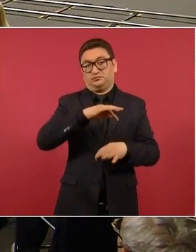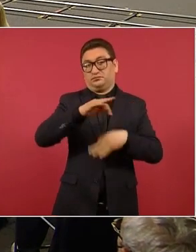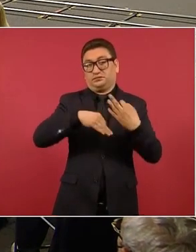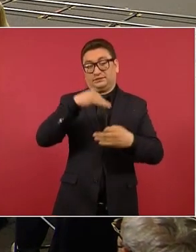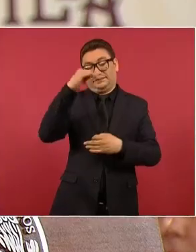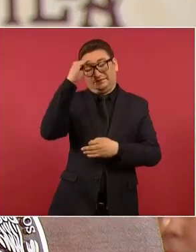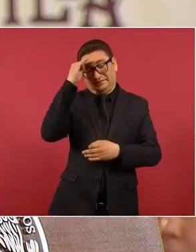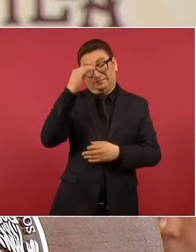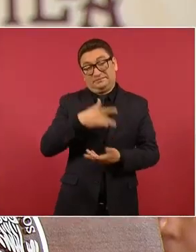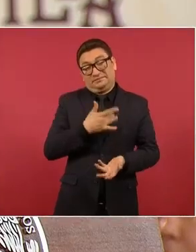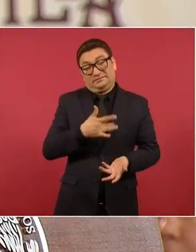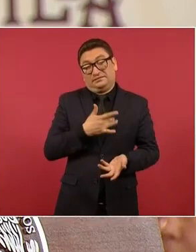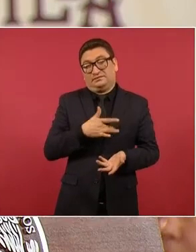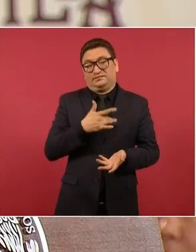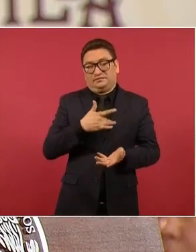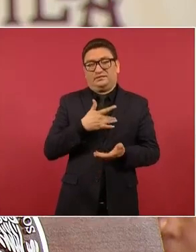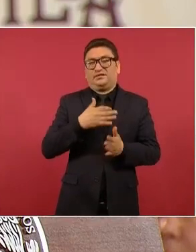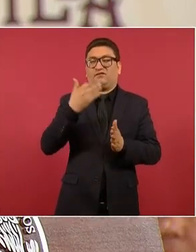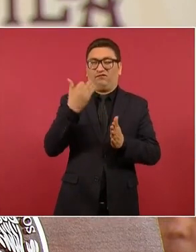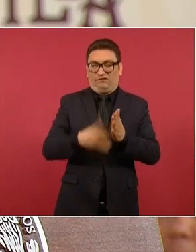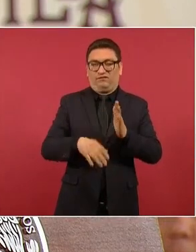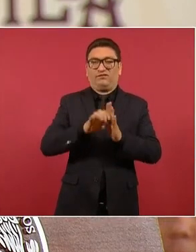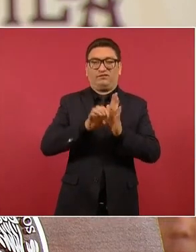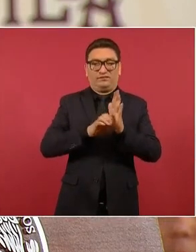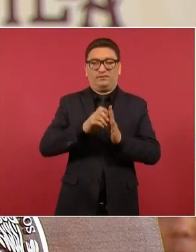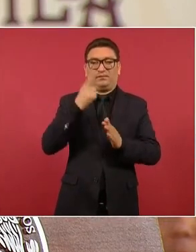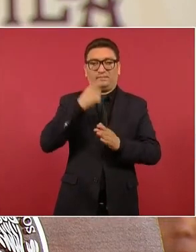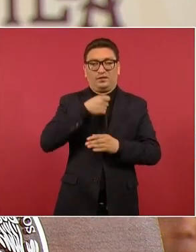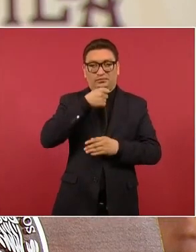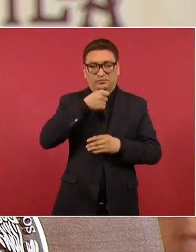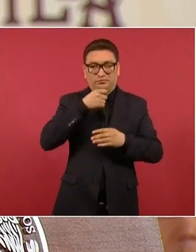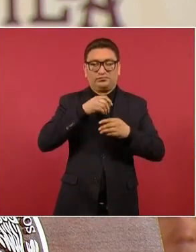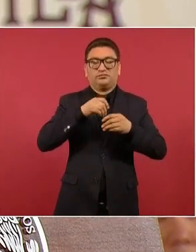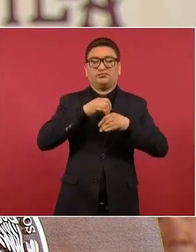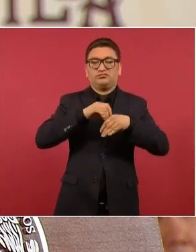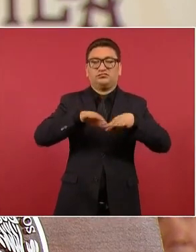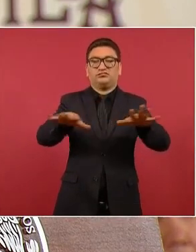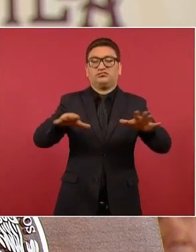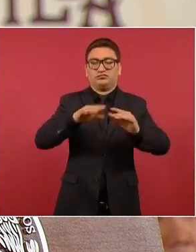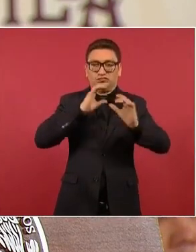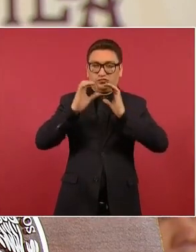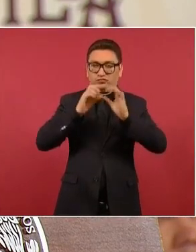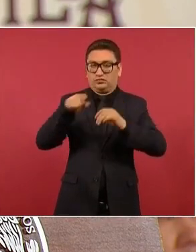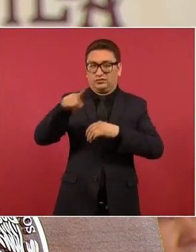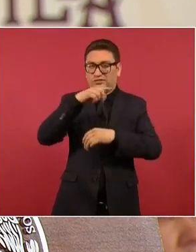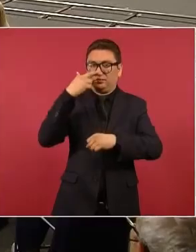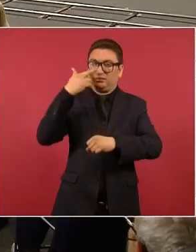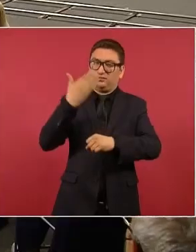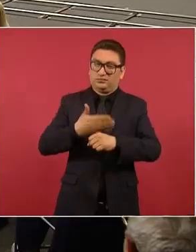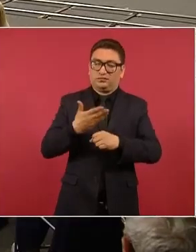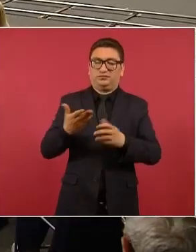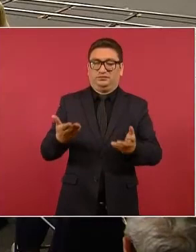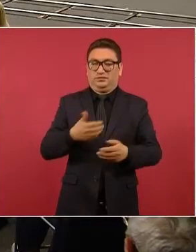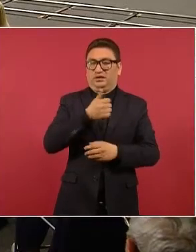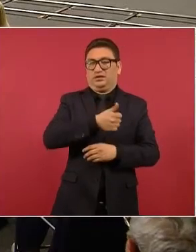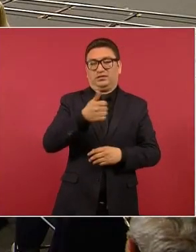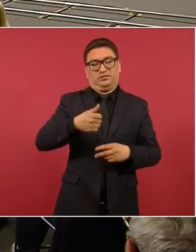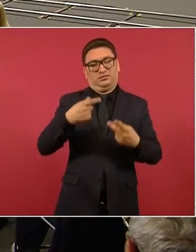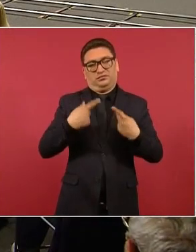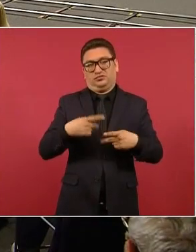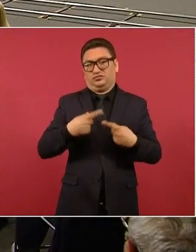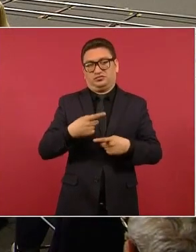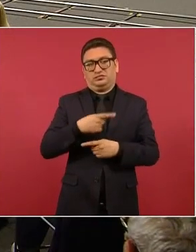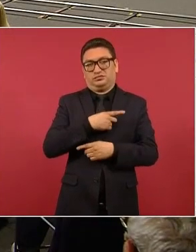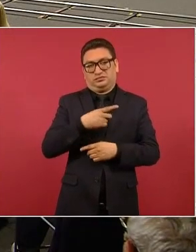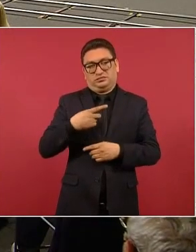Y la falta de ética periodística y de comunicar la responsabilidad que tiene cada persona con